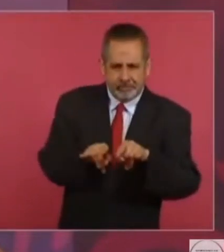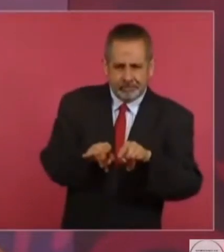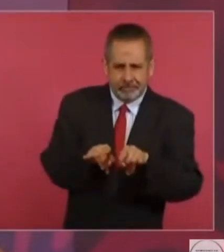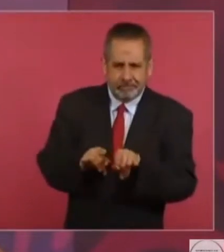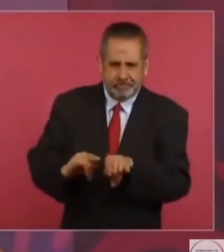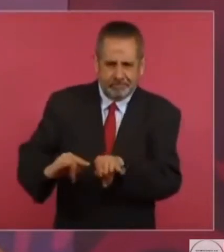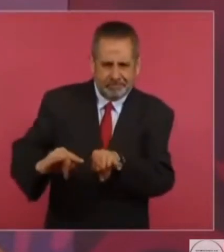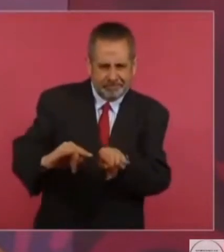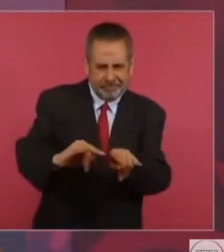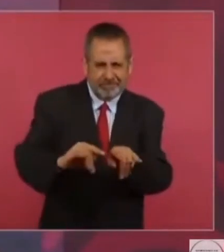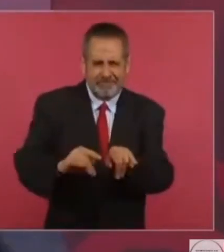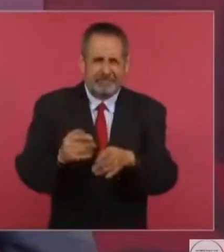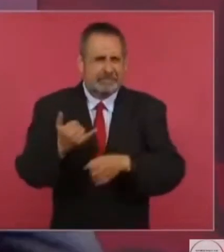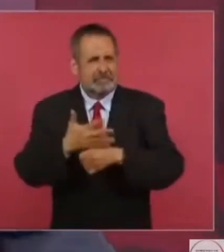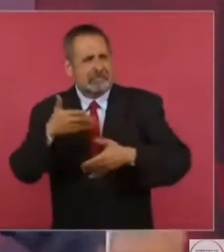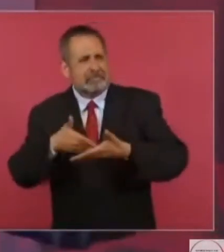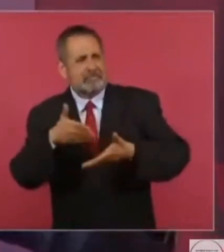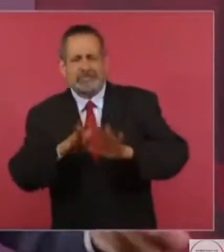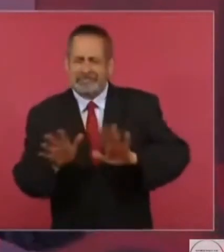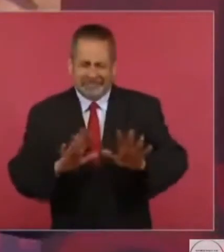y que